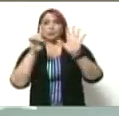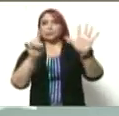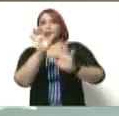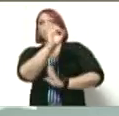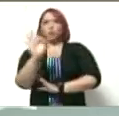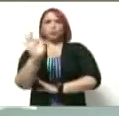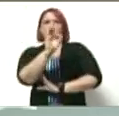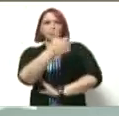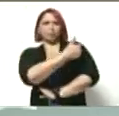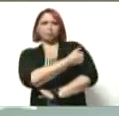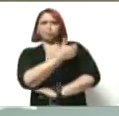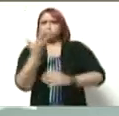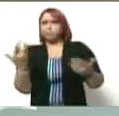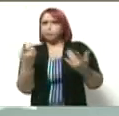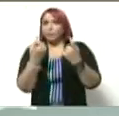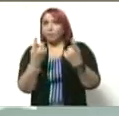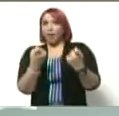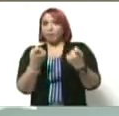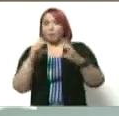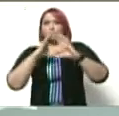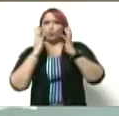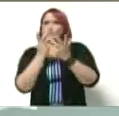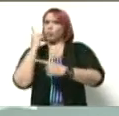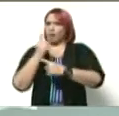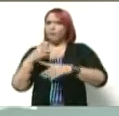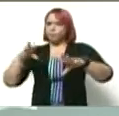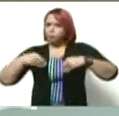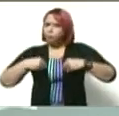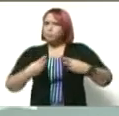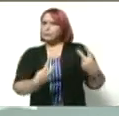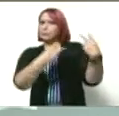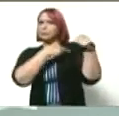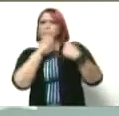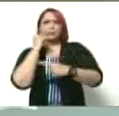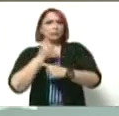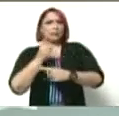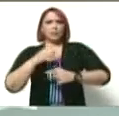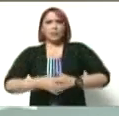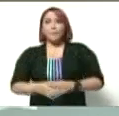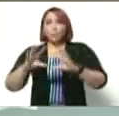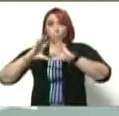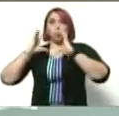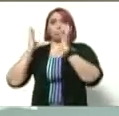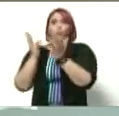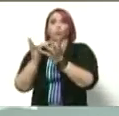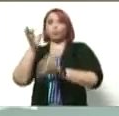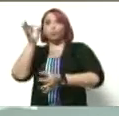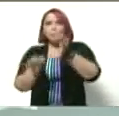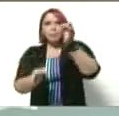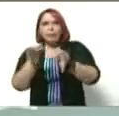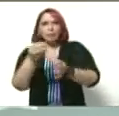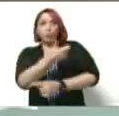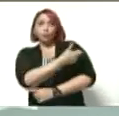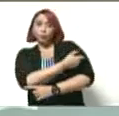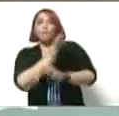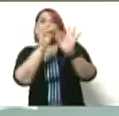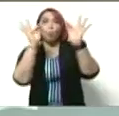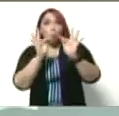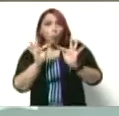vacunación bueno todo el mundo debería tomar como tarea que el mundo justamente se vacuna de forma